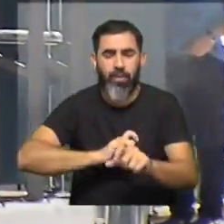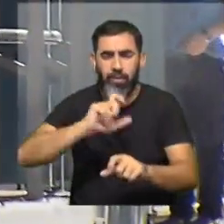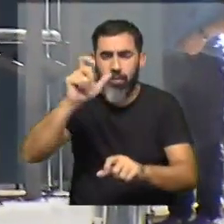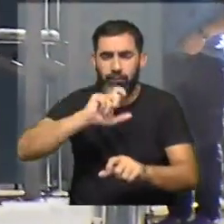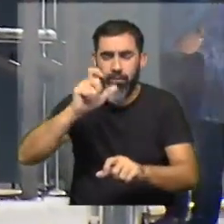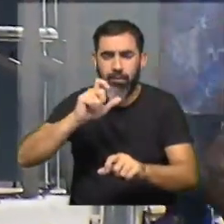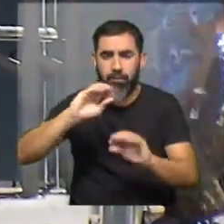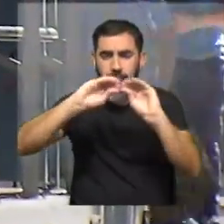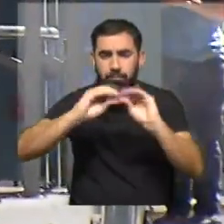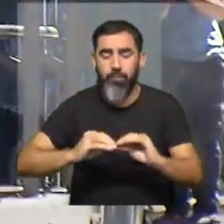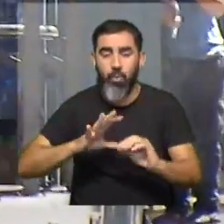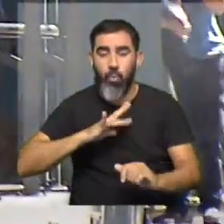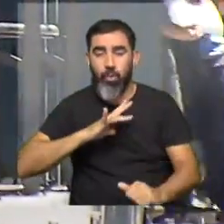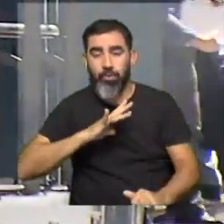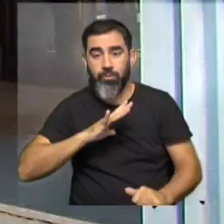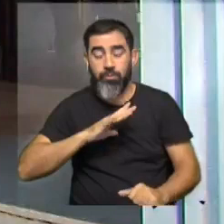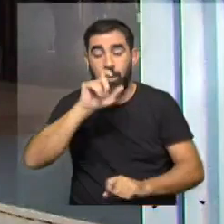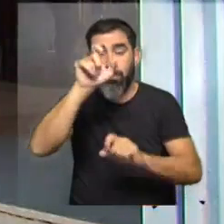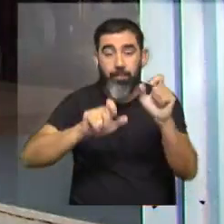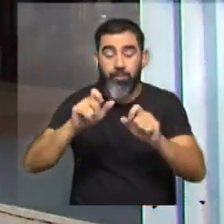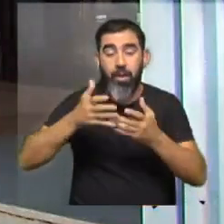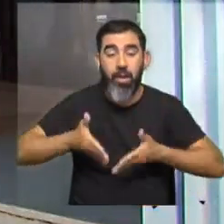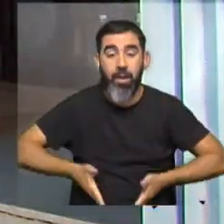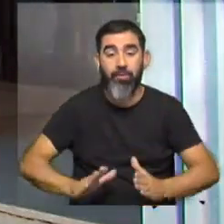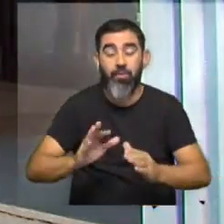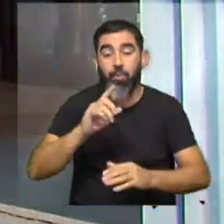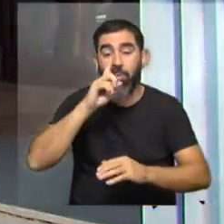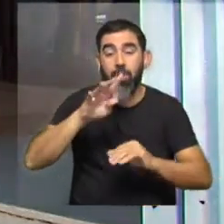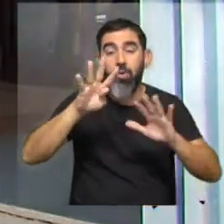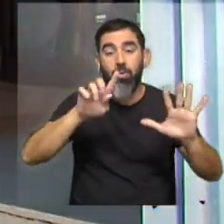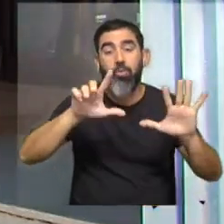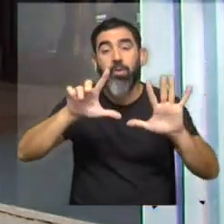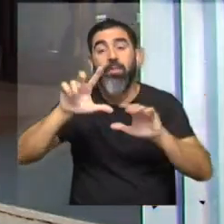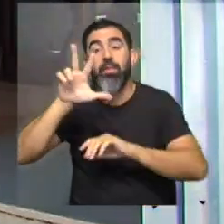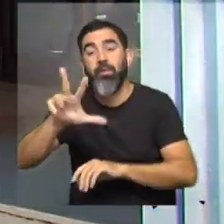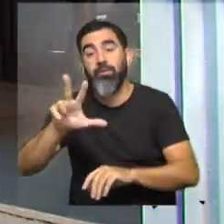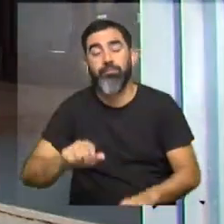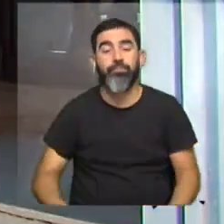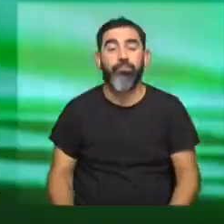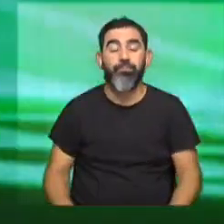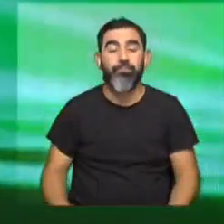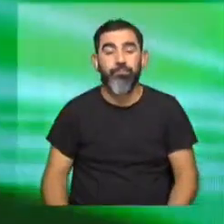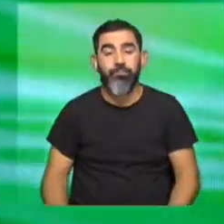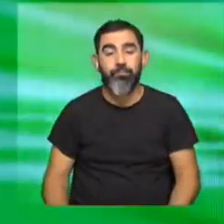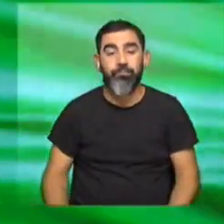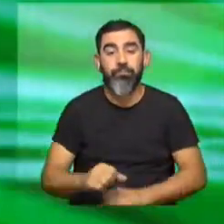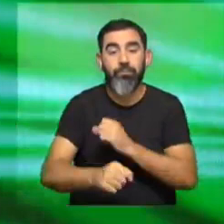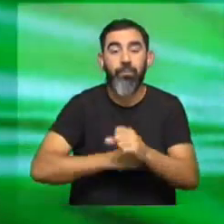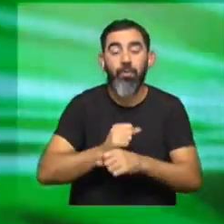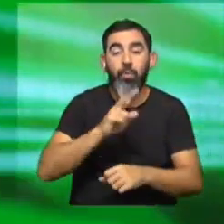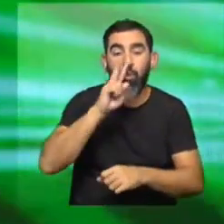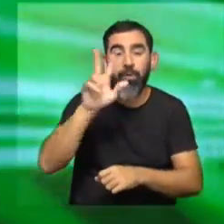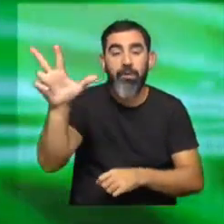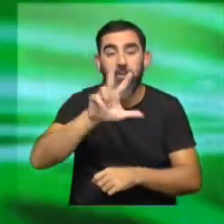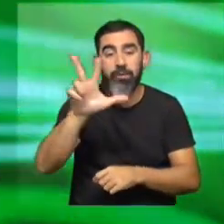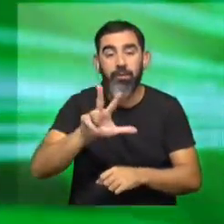a la hora del cálculo jubilatorio para las personas nacidas en 1973. En el año 2033,